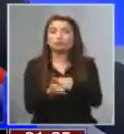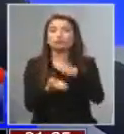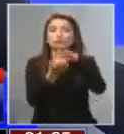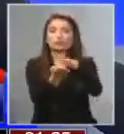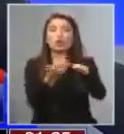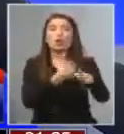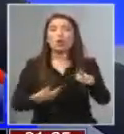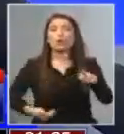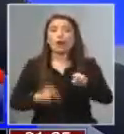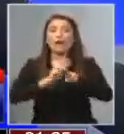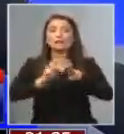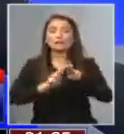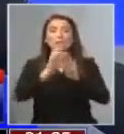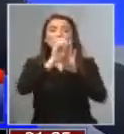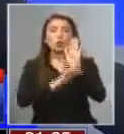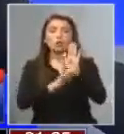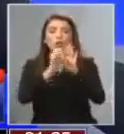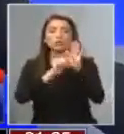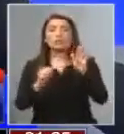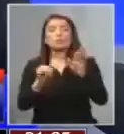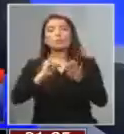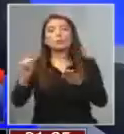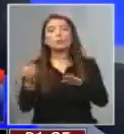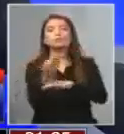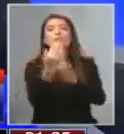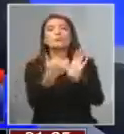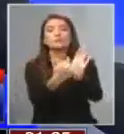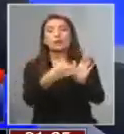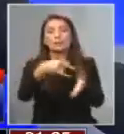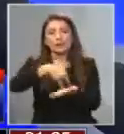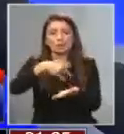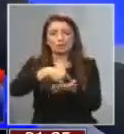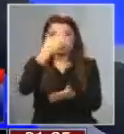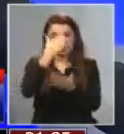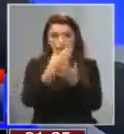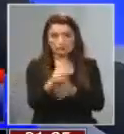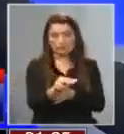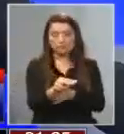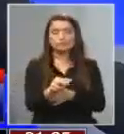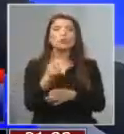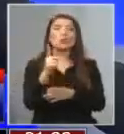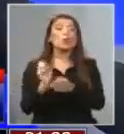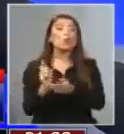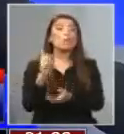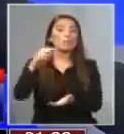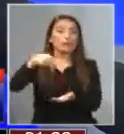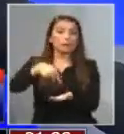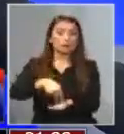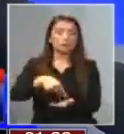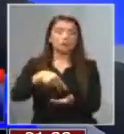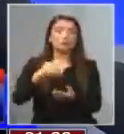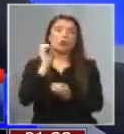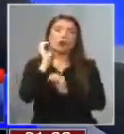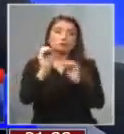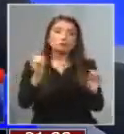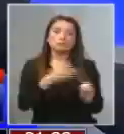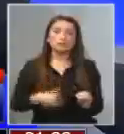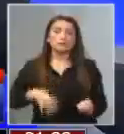iba a presentar ante el Parlamento. Entonces, es uno de los pasos dentro del anuncio hecho por la presidenta.